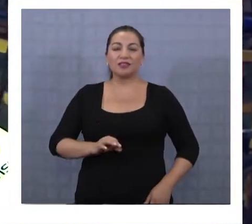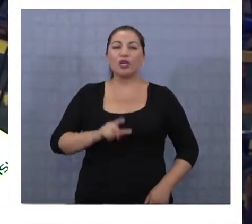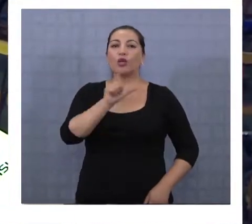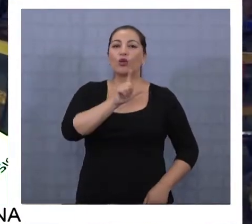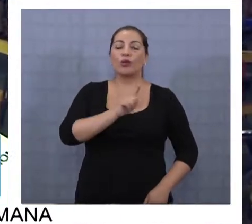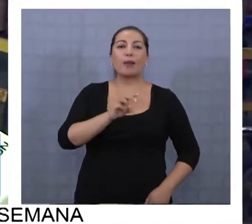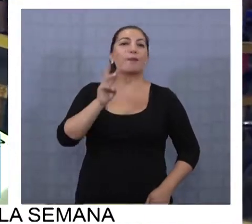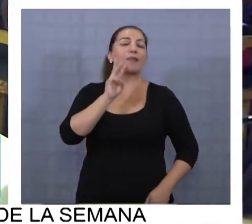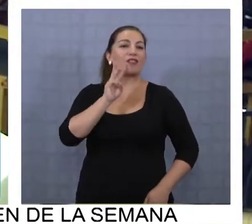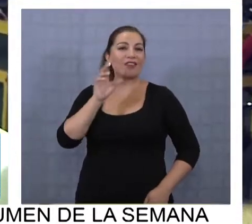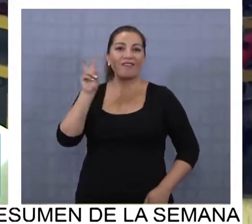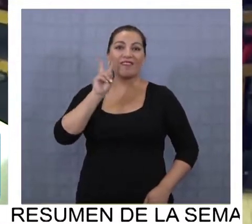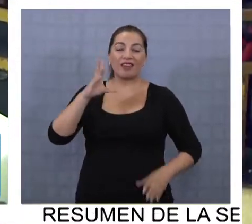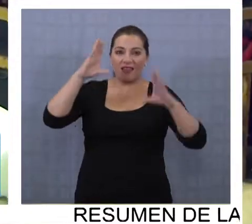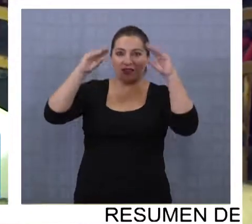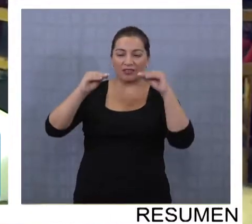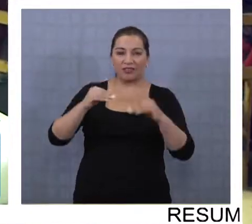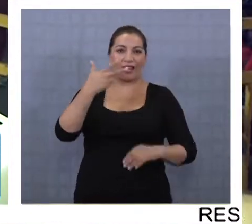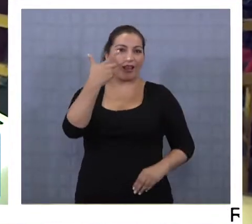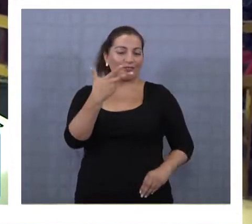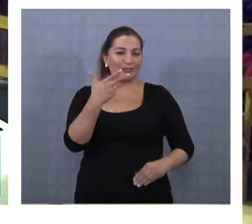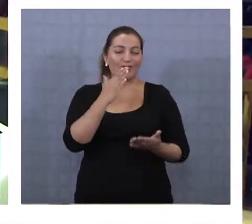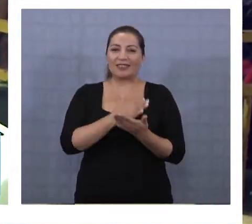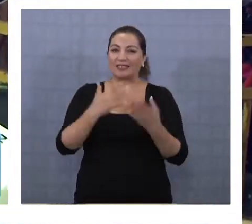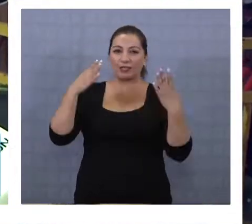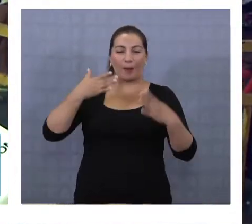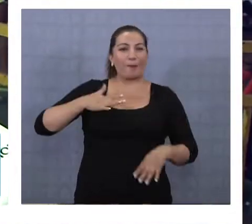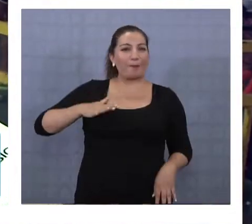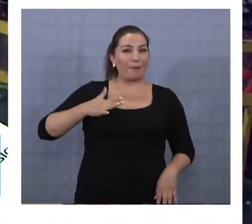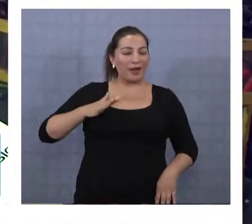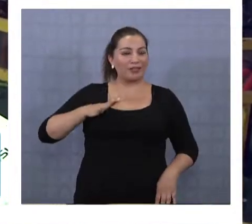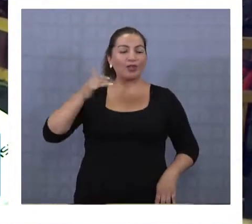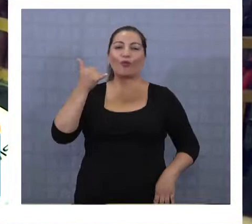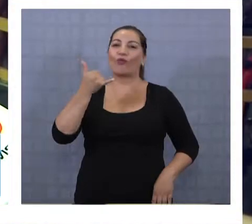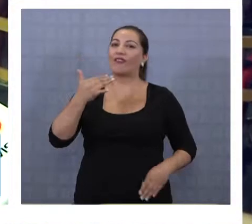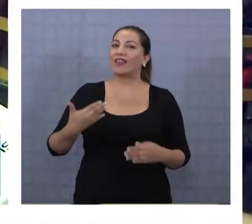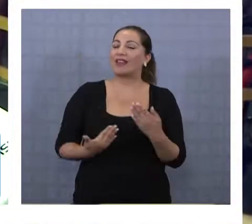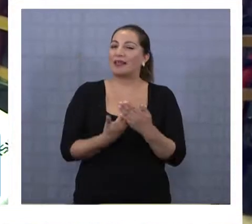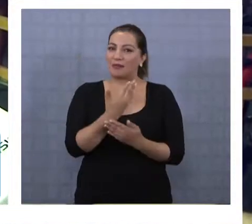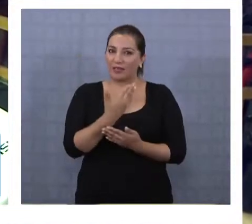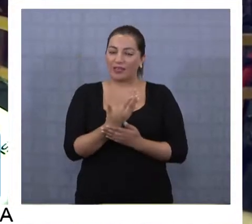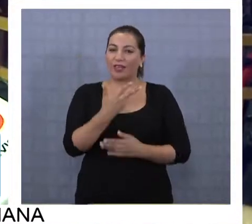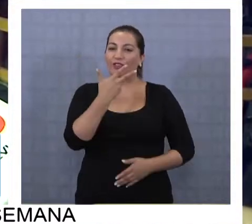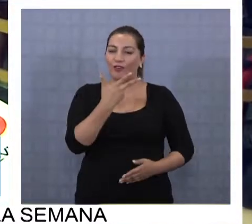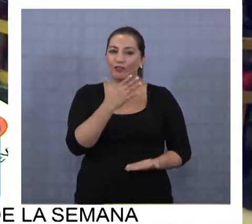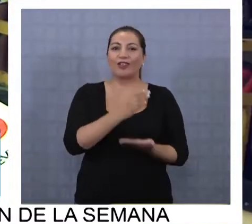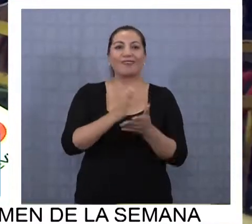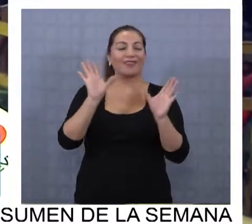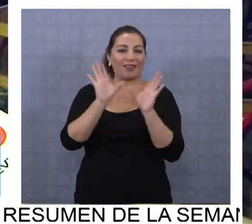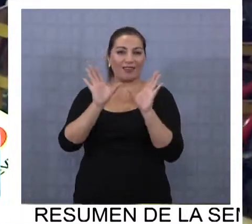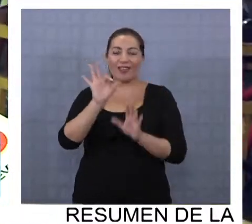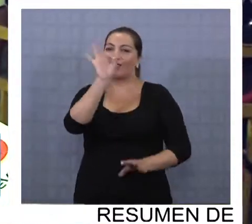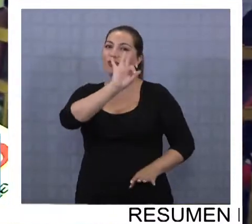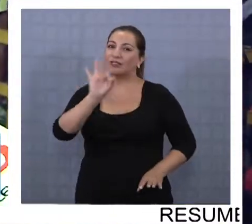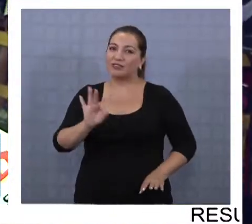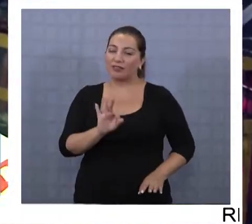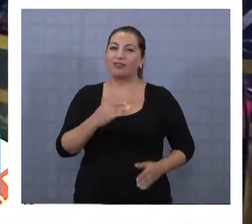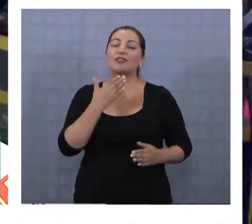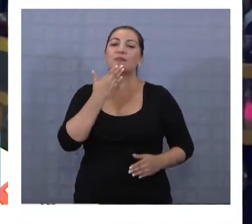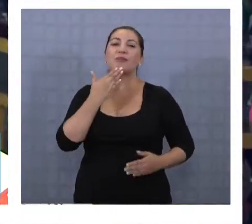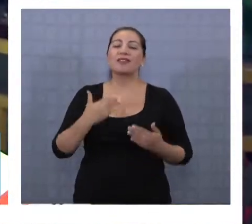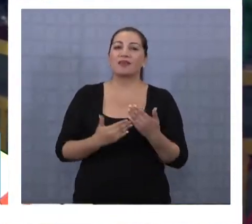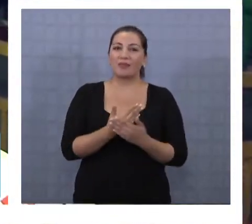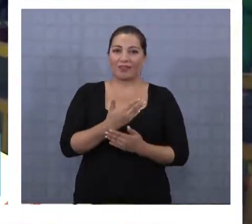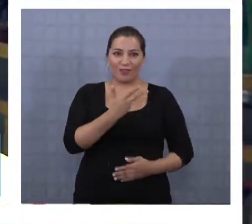lunes, miércoles y viernes por las noches, de 20 a 22 horas. Martes y jueves por las mañanas de 8 a 10 y los sábados también estamos por las